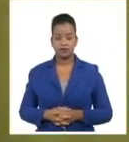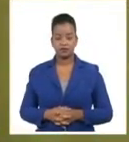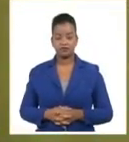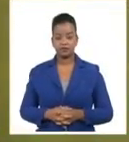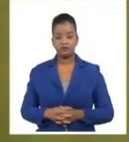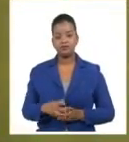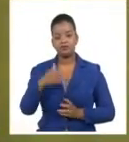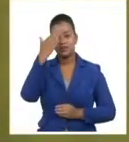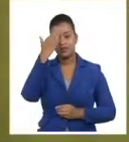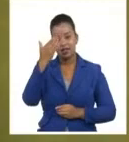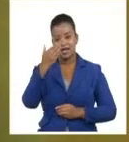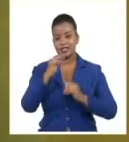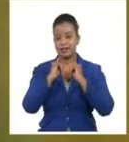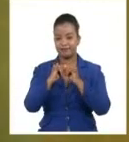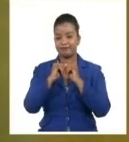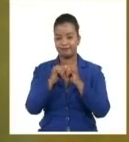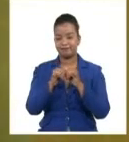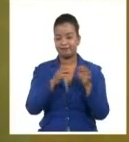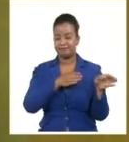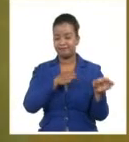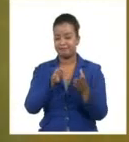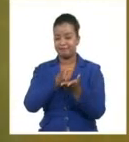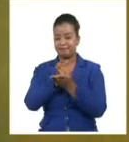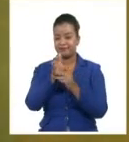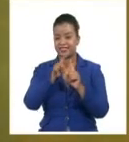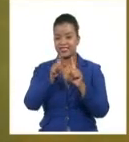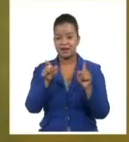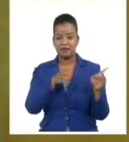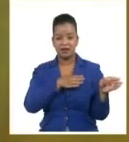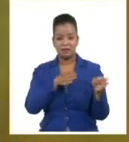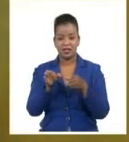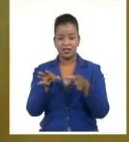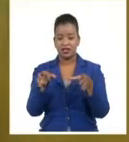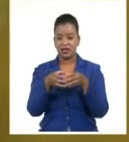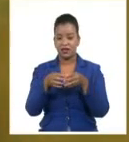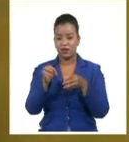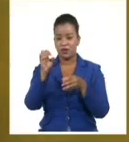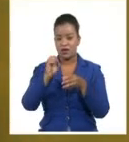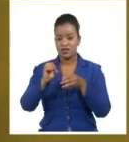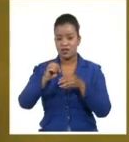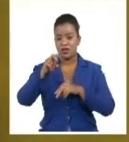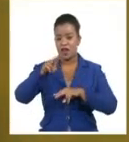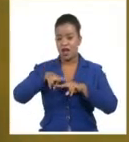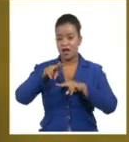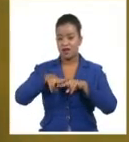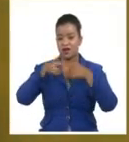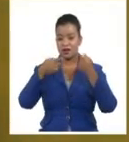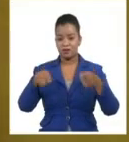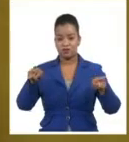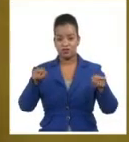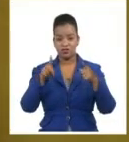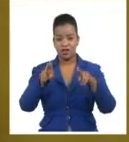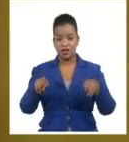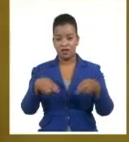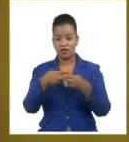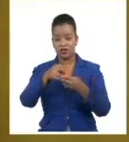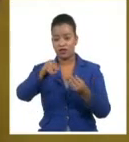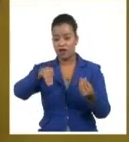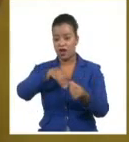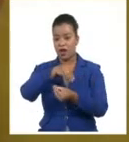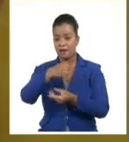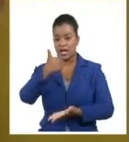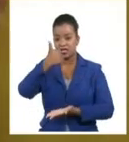Gracias, Karina, por la información. Seguimos con otros temas. El comité organizador de La Habana World Music anunció que el evento ha cambiado su